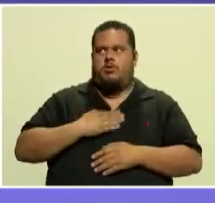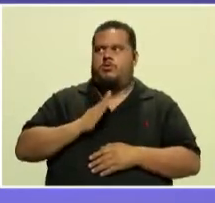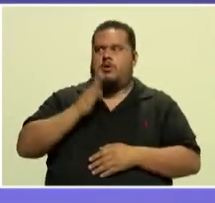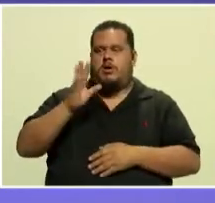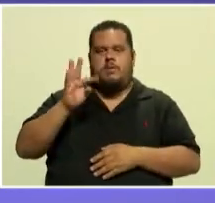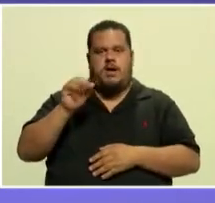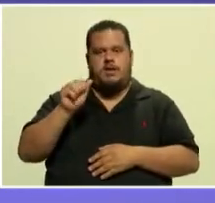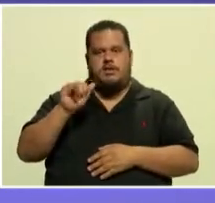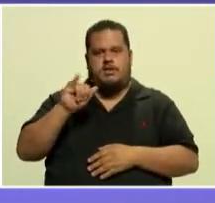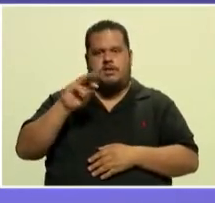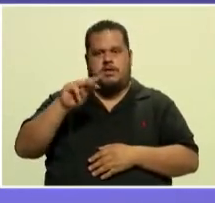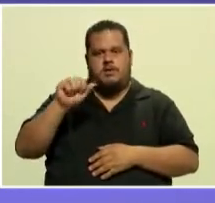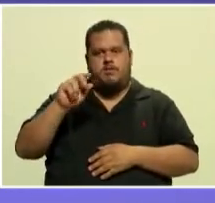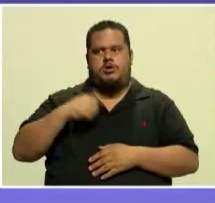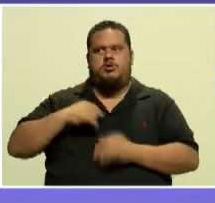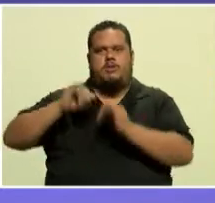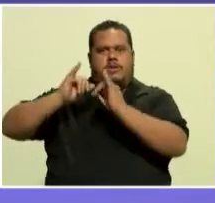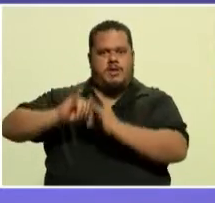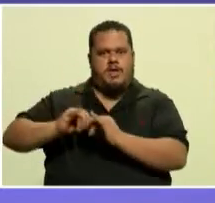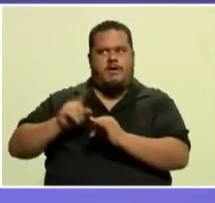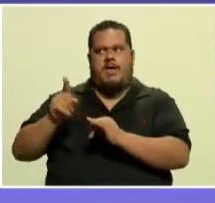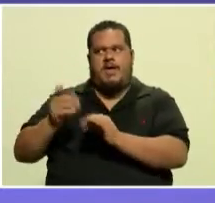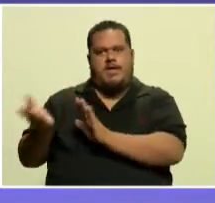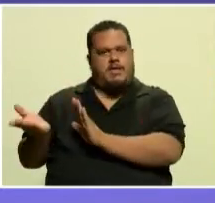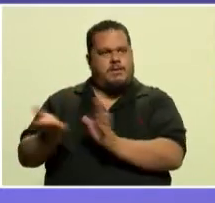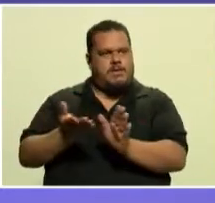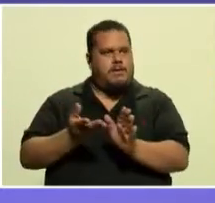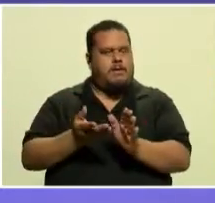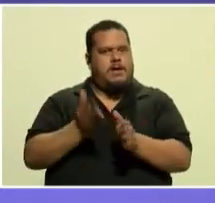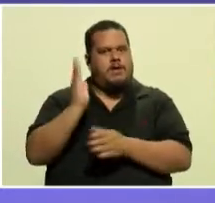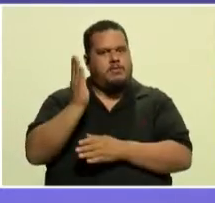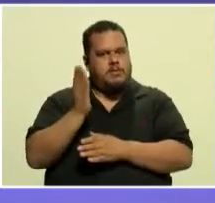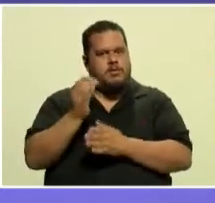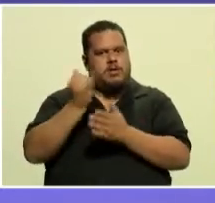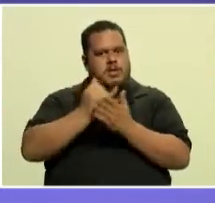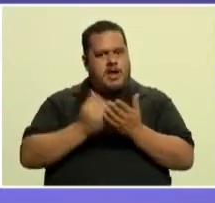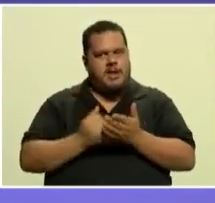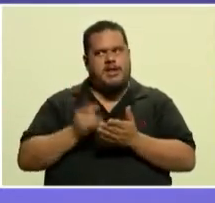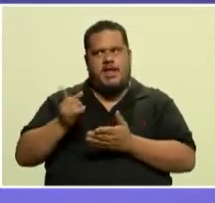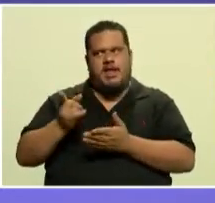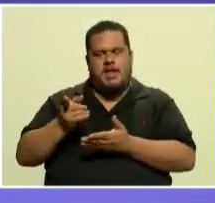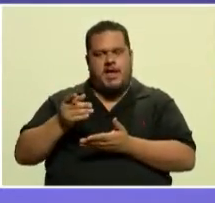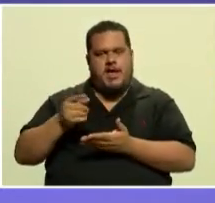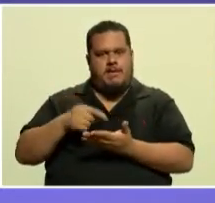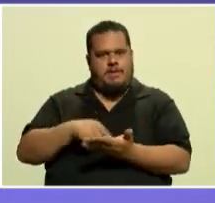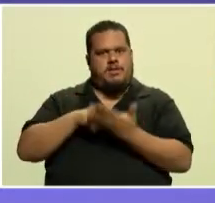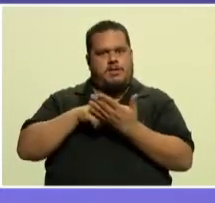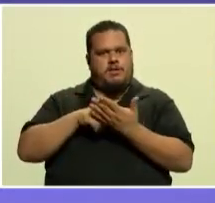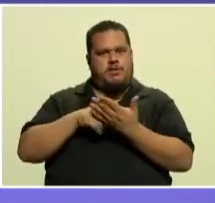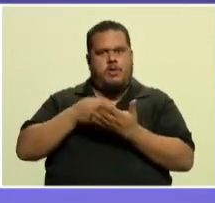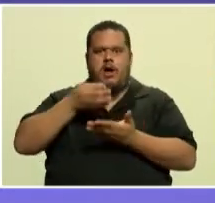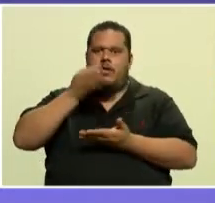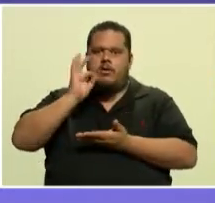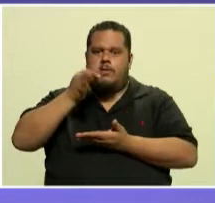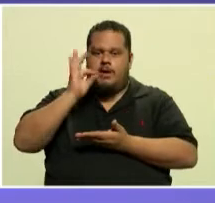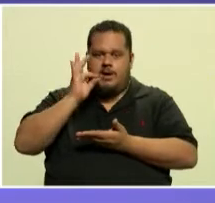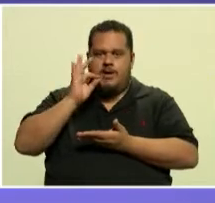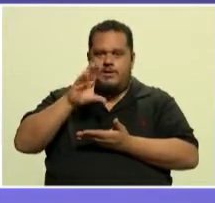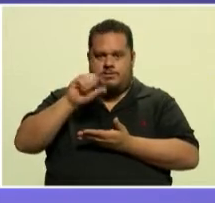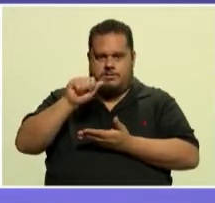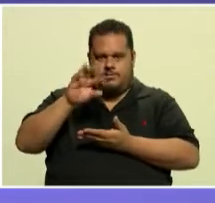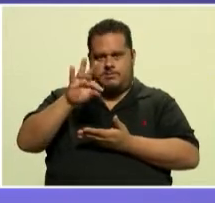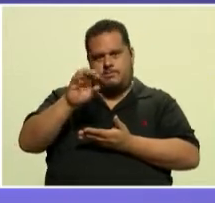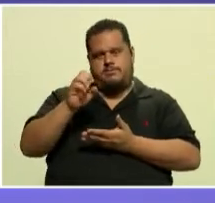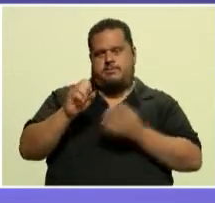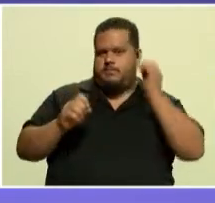ella. Ella fue la que me llevaba a exposiciones de arte. Ella me enseñó a tomar café. Yo no aprendí a tomar café en Costa Rica, aprendí a tomar café en